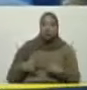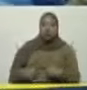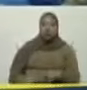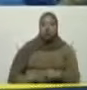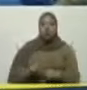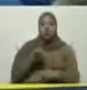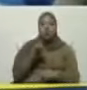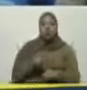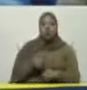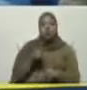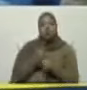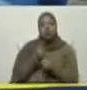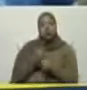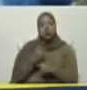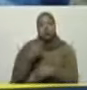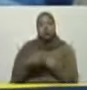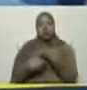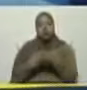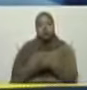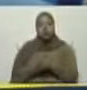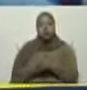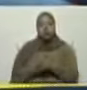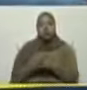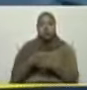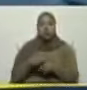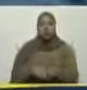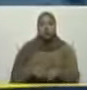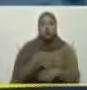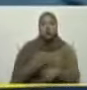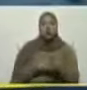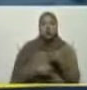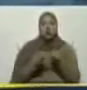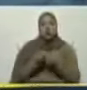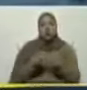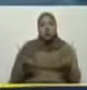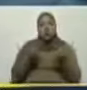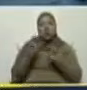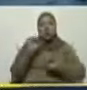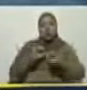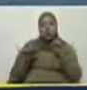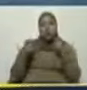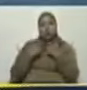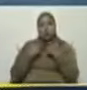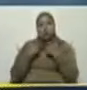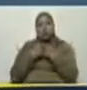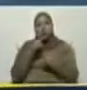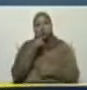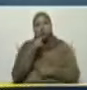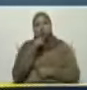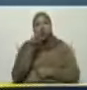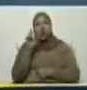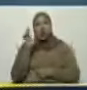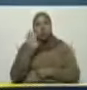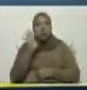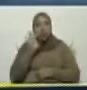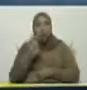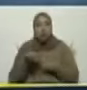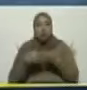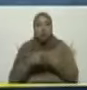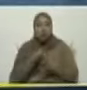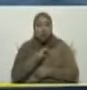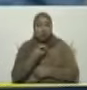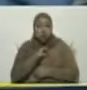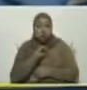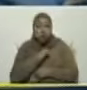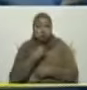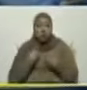niñas a la avalancha que le llega Por redes de antivalores de violencia de pornografía de droga de